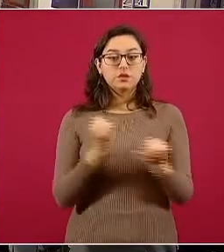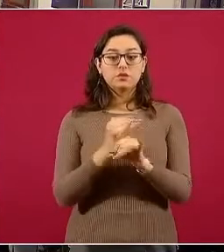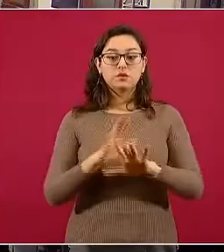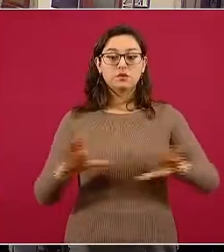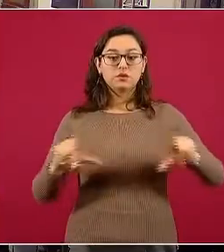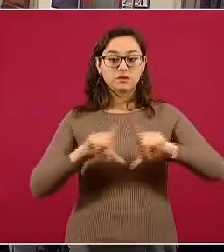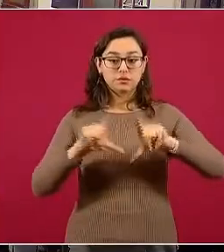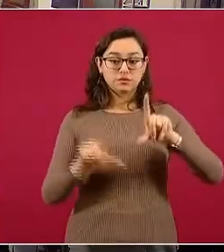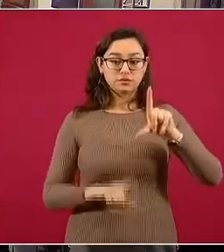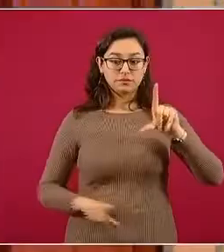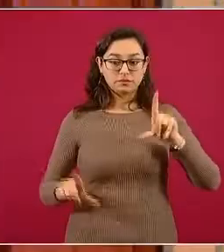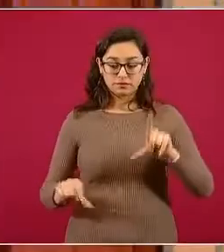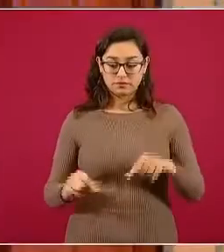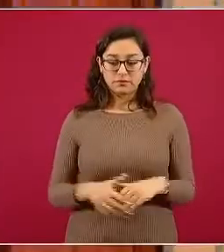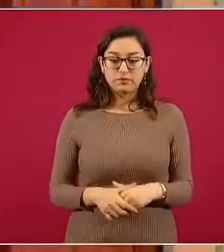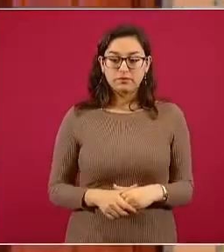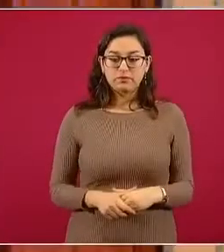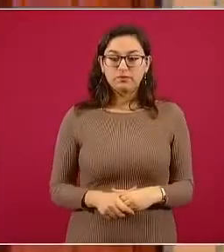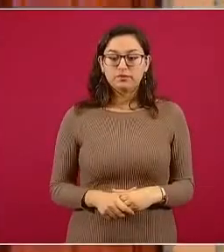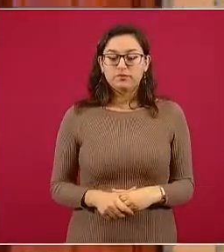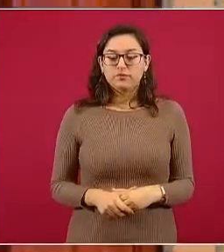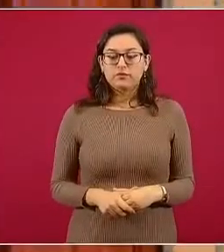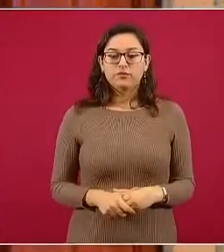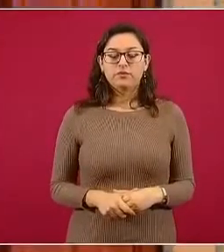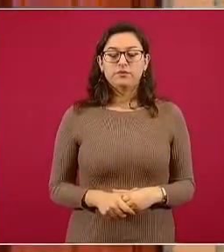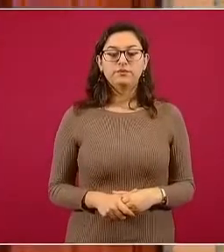nacional. Para el día de hoy son más de